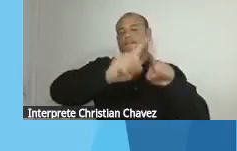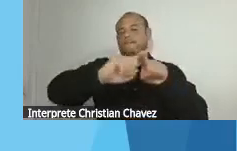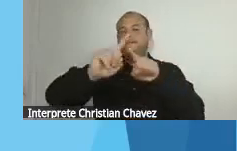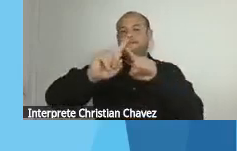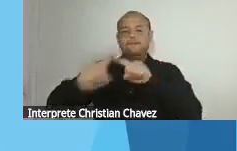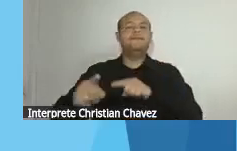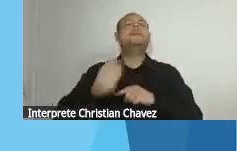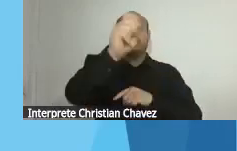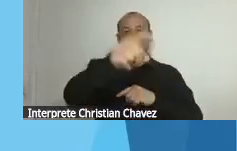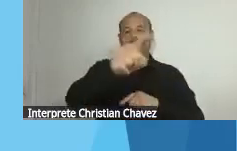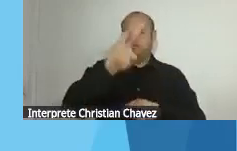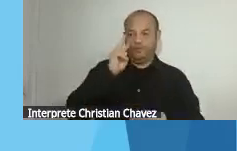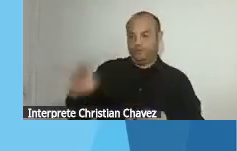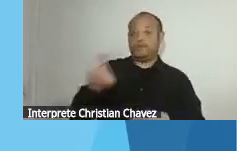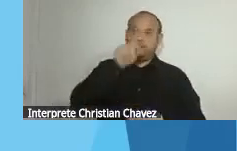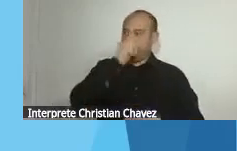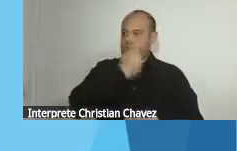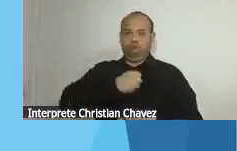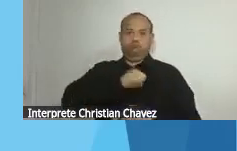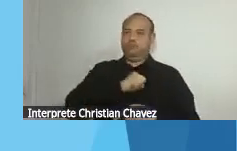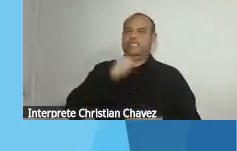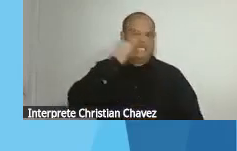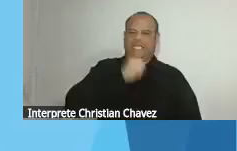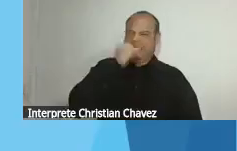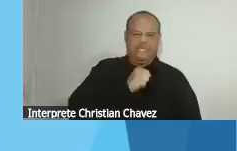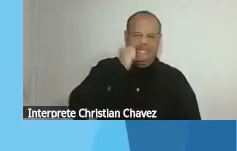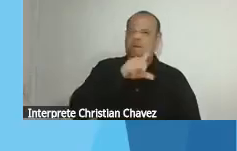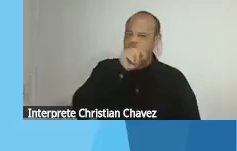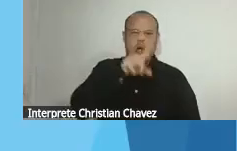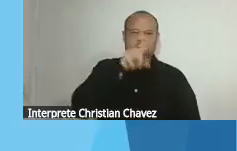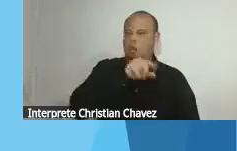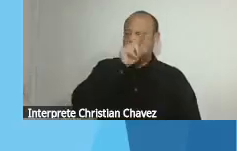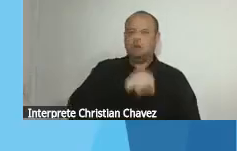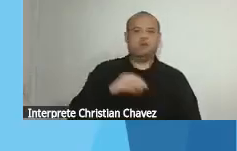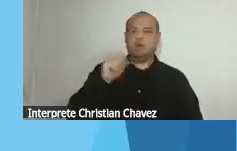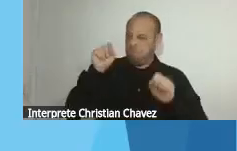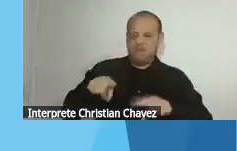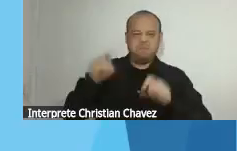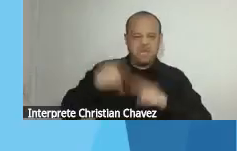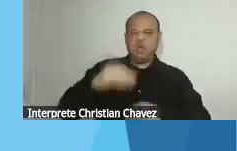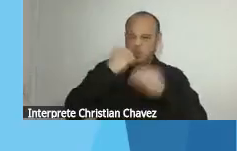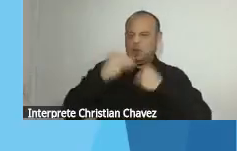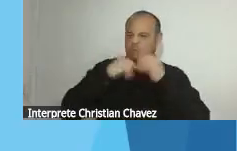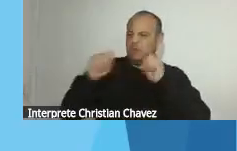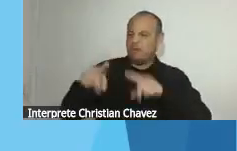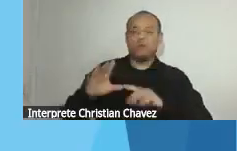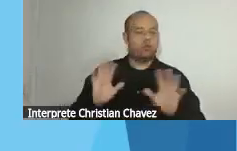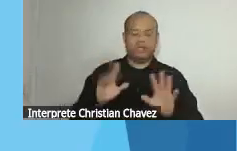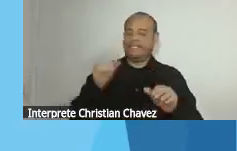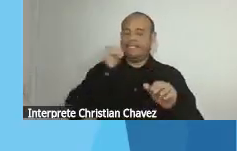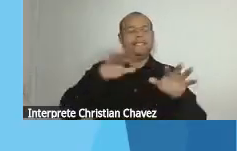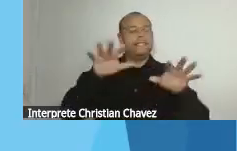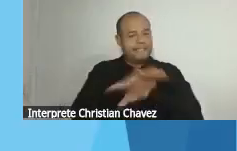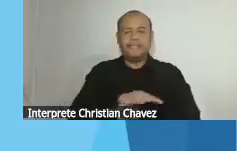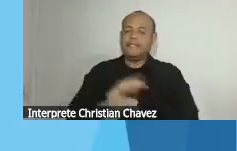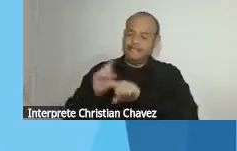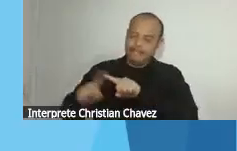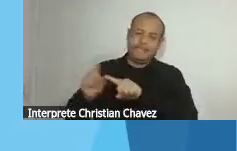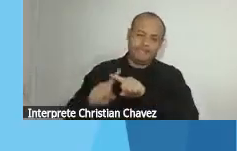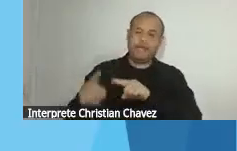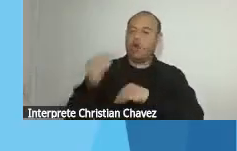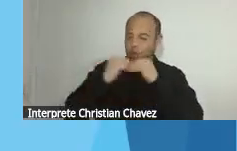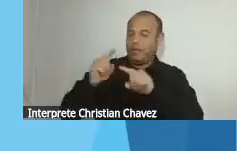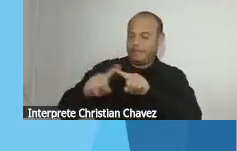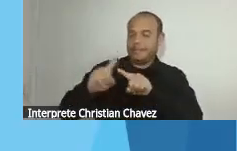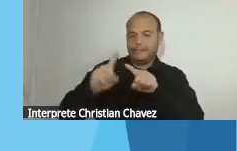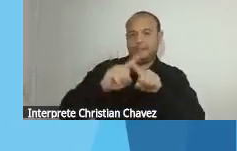los días, sino aquí la recomendación es que variemos en cuestión de grupo de alimentos, ¿sí? Eh,